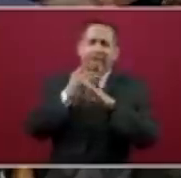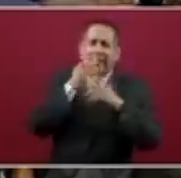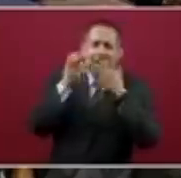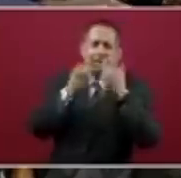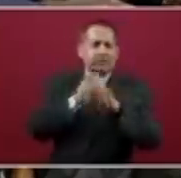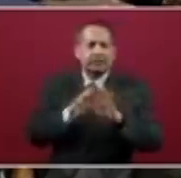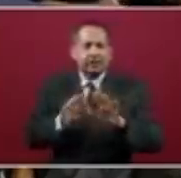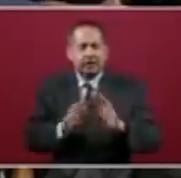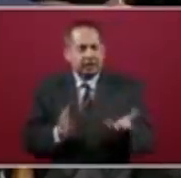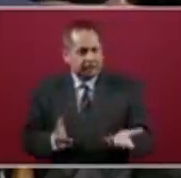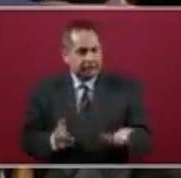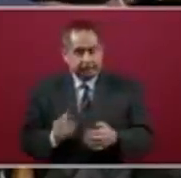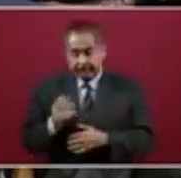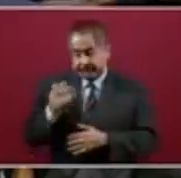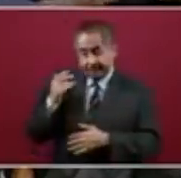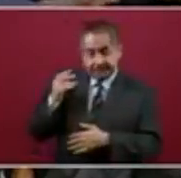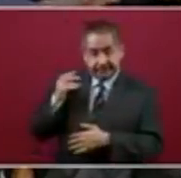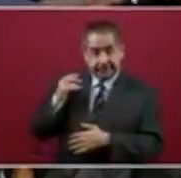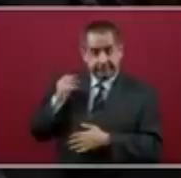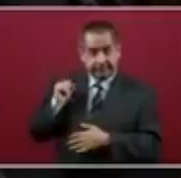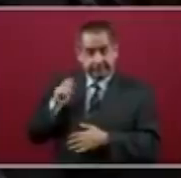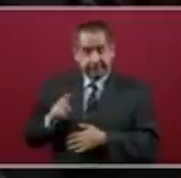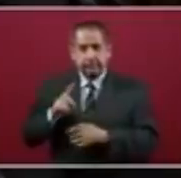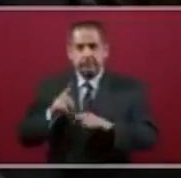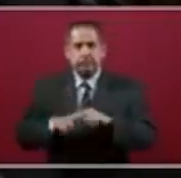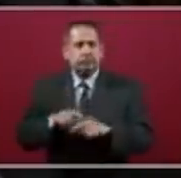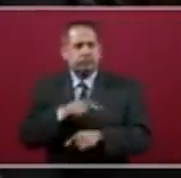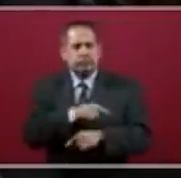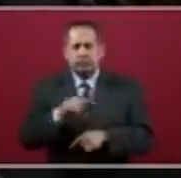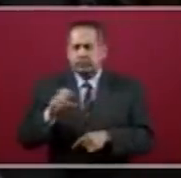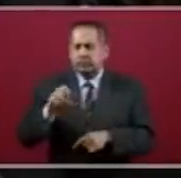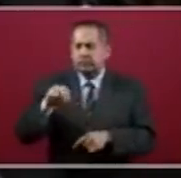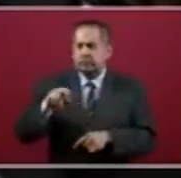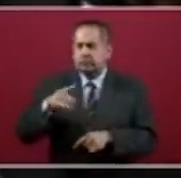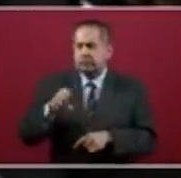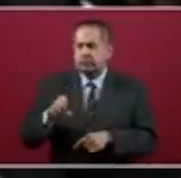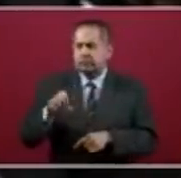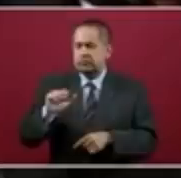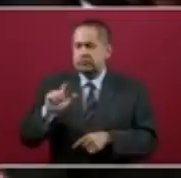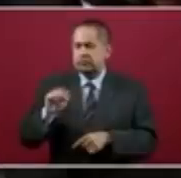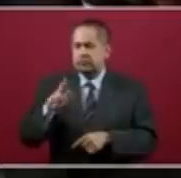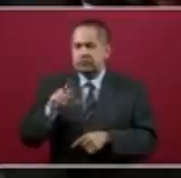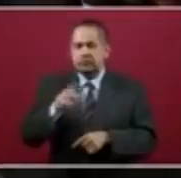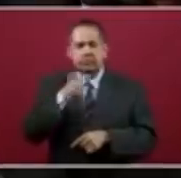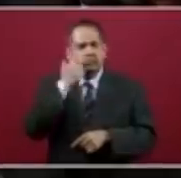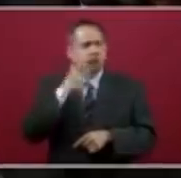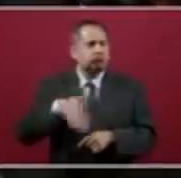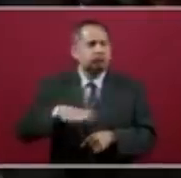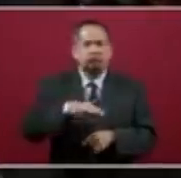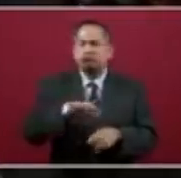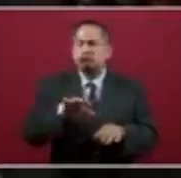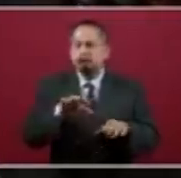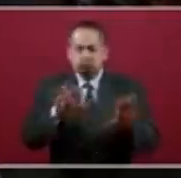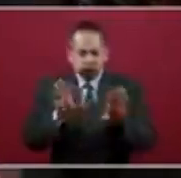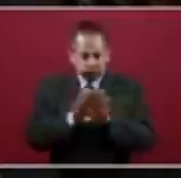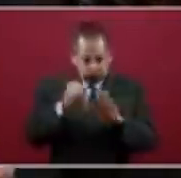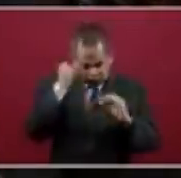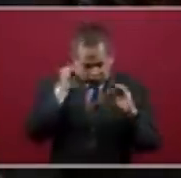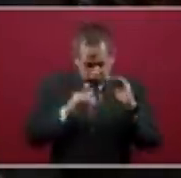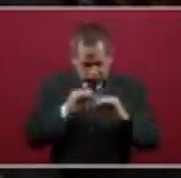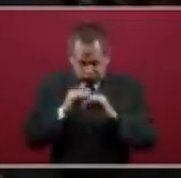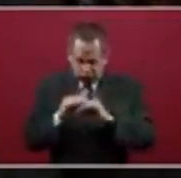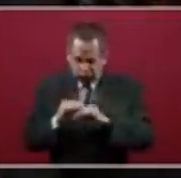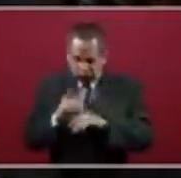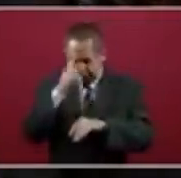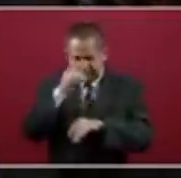semana se tiene información de que Enrique Alfaro está buscando como hacer un mecanismo de protección